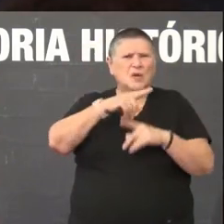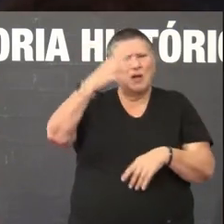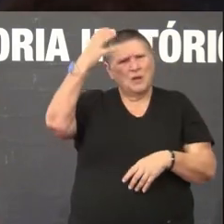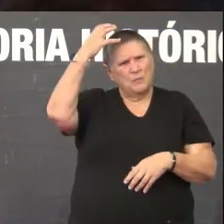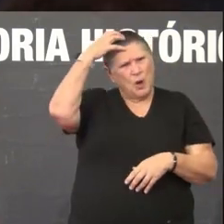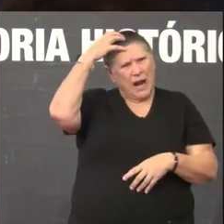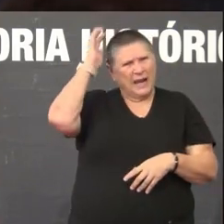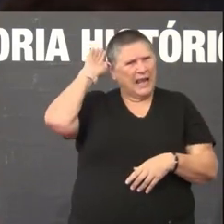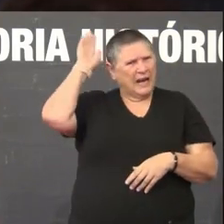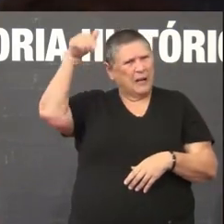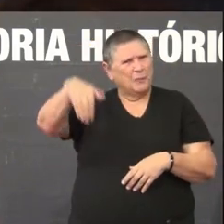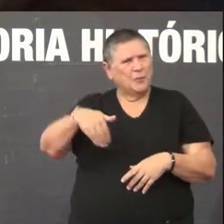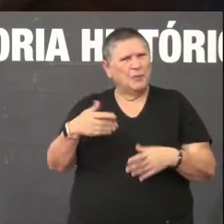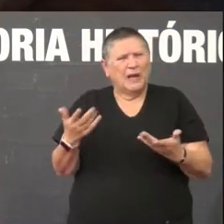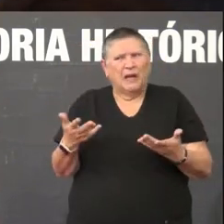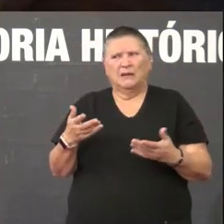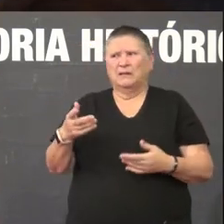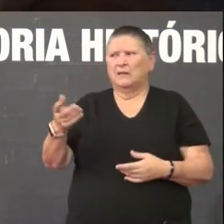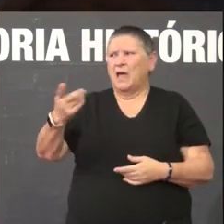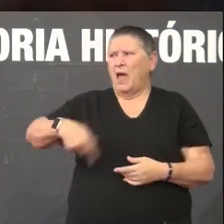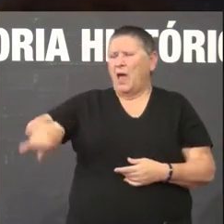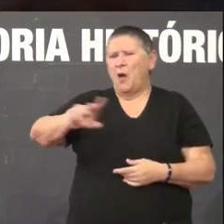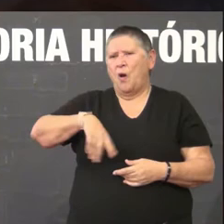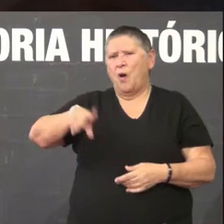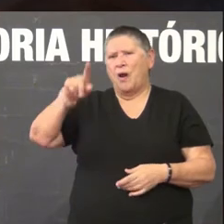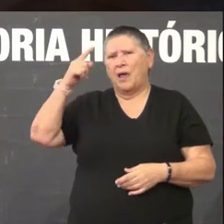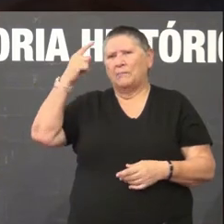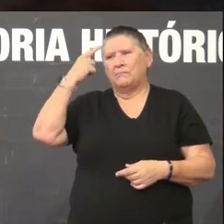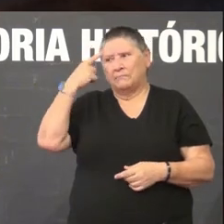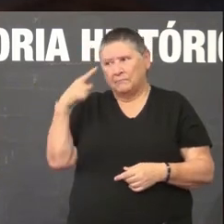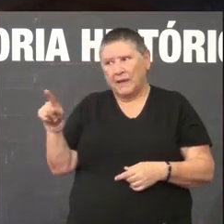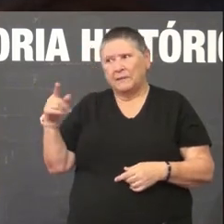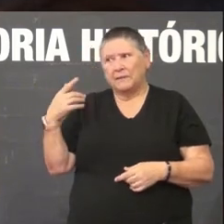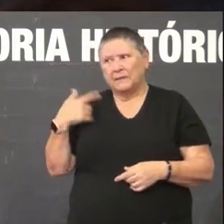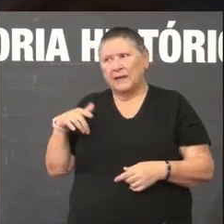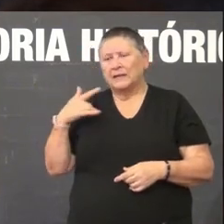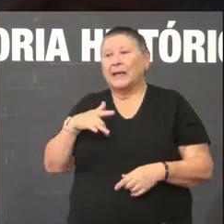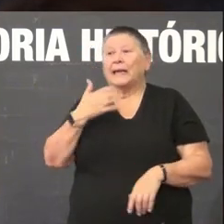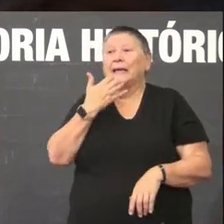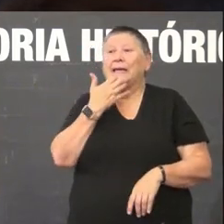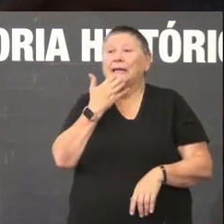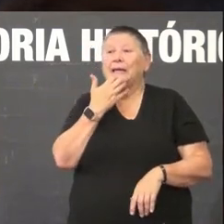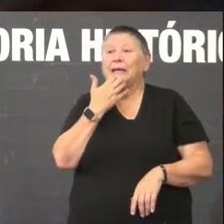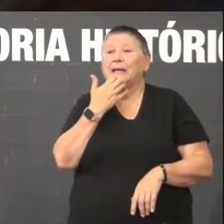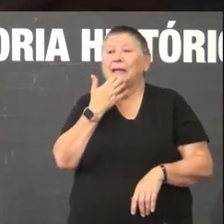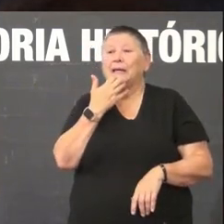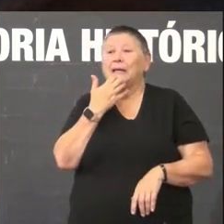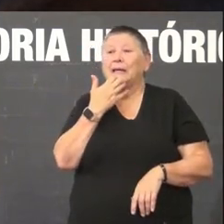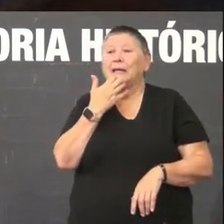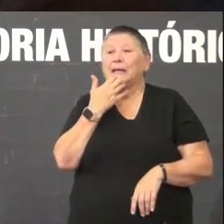república. Estáse sabendo agora que, por exemplo,